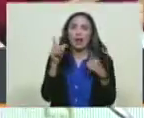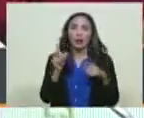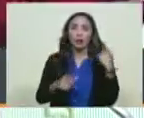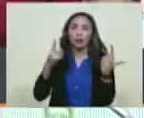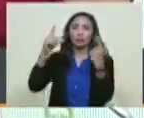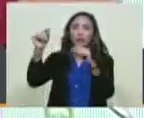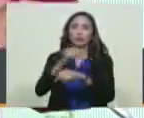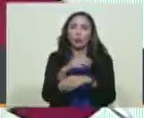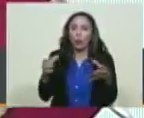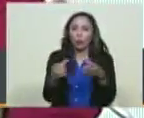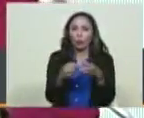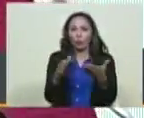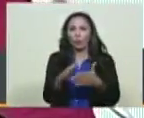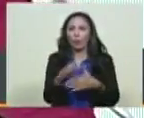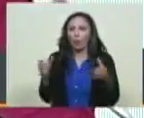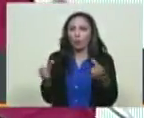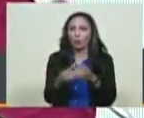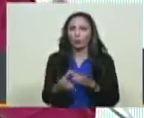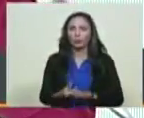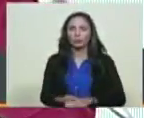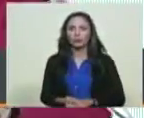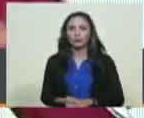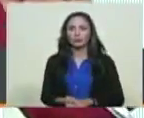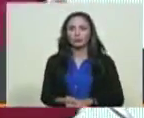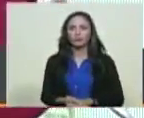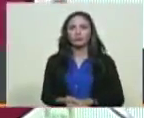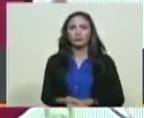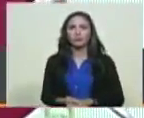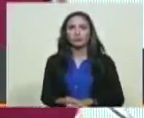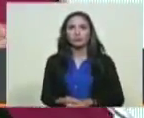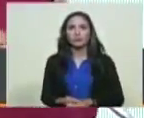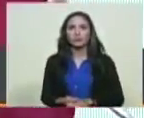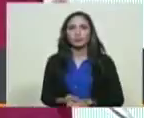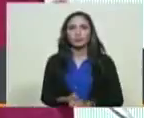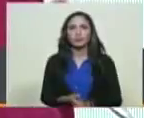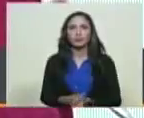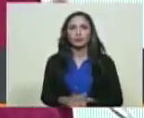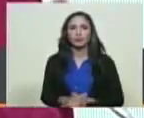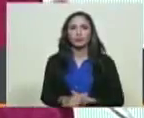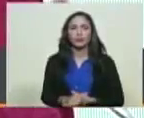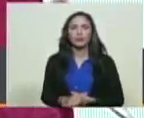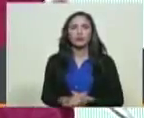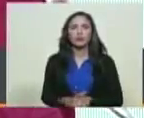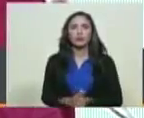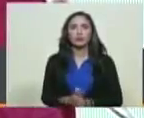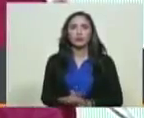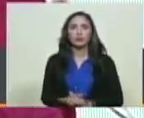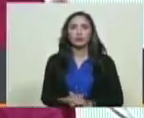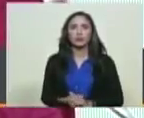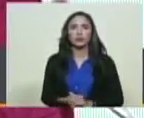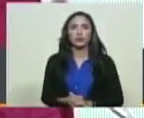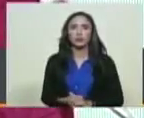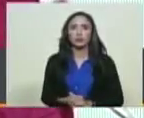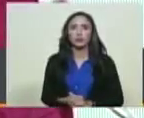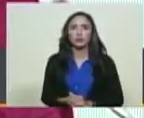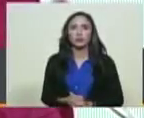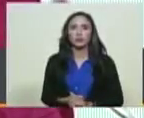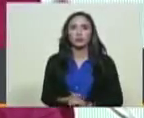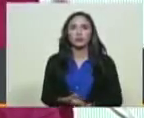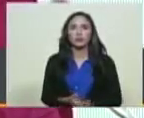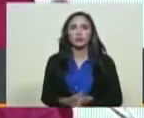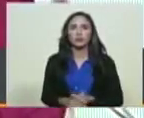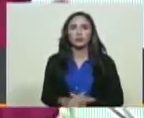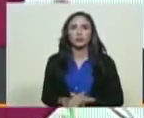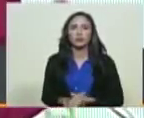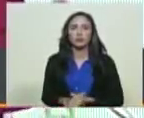un grupo y el resultado está a la vista perdieron su dinero